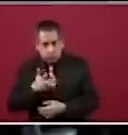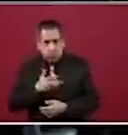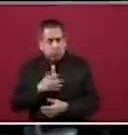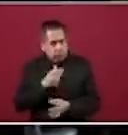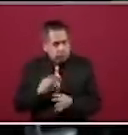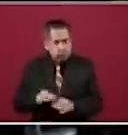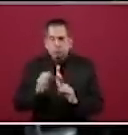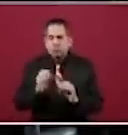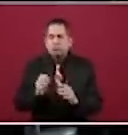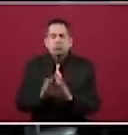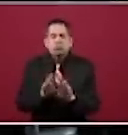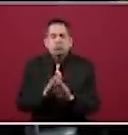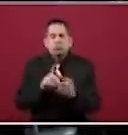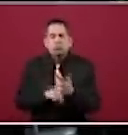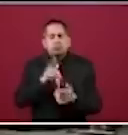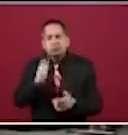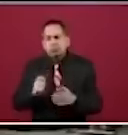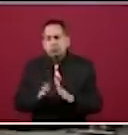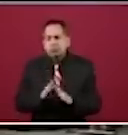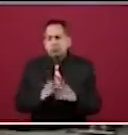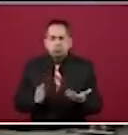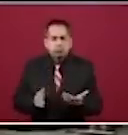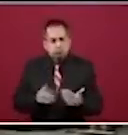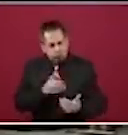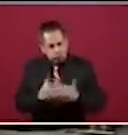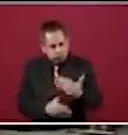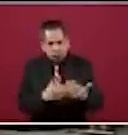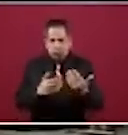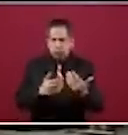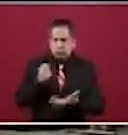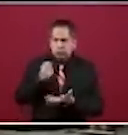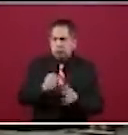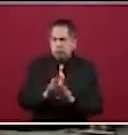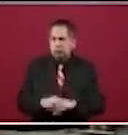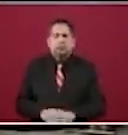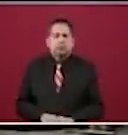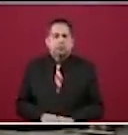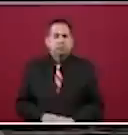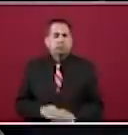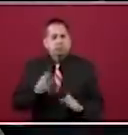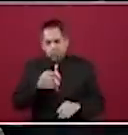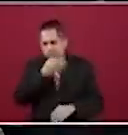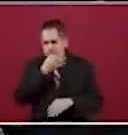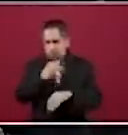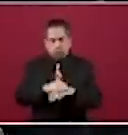también cómo está funcionando el presupuesto. Gracias. Bueno, les adelanto que vamos muy bien